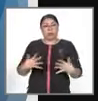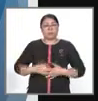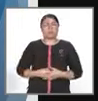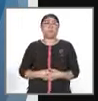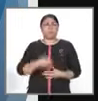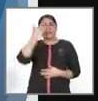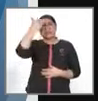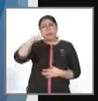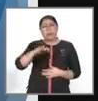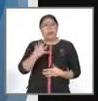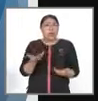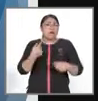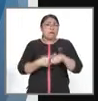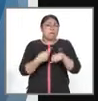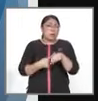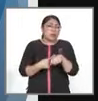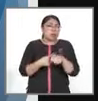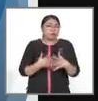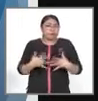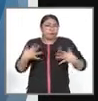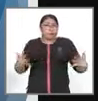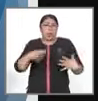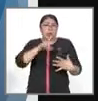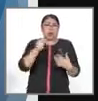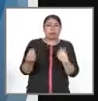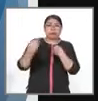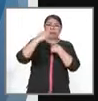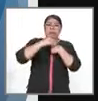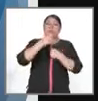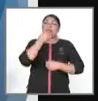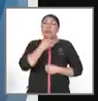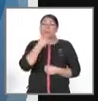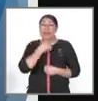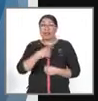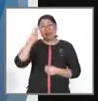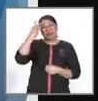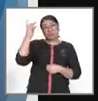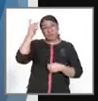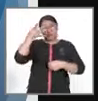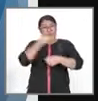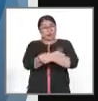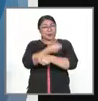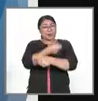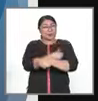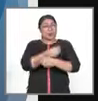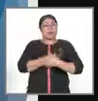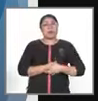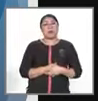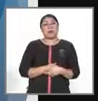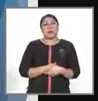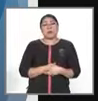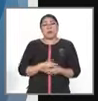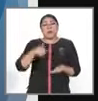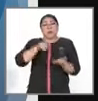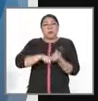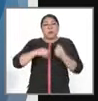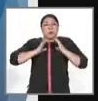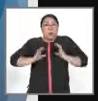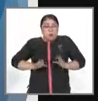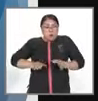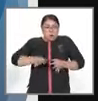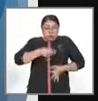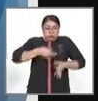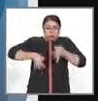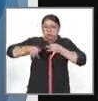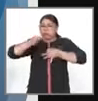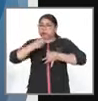son la presencia de diabetes melitus tipo 2 hipertensión arterial síndrome metabólico